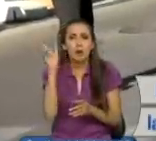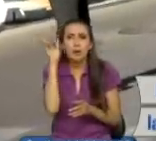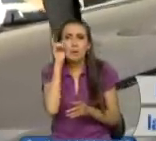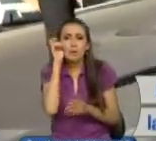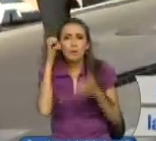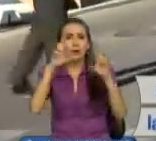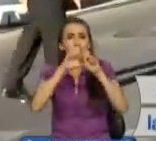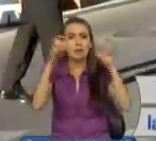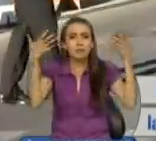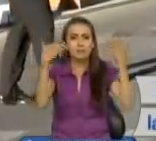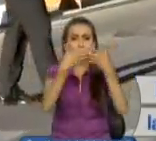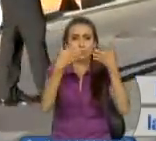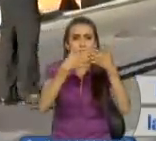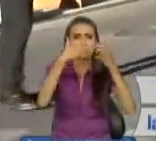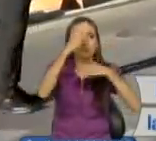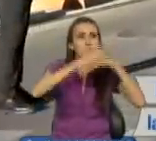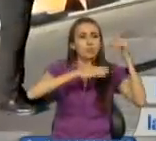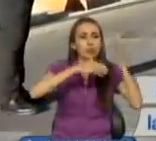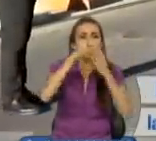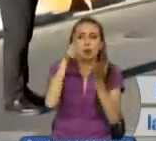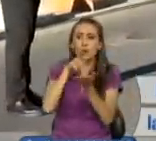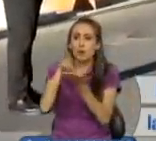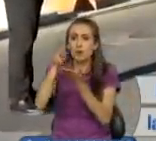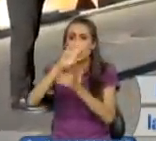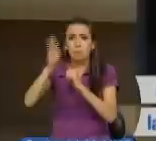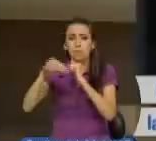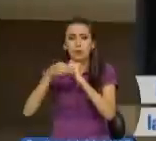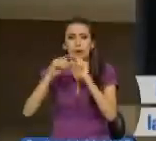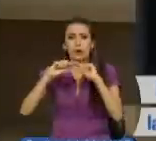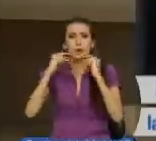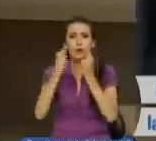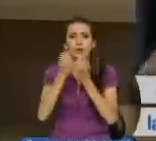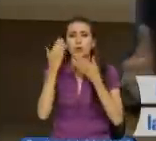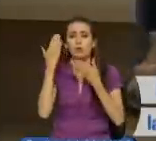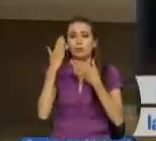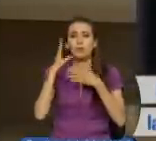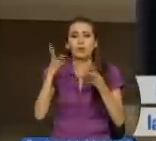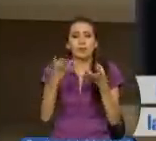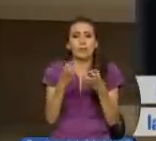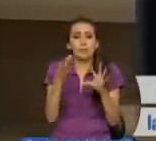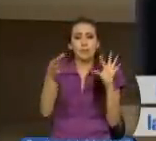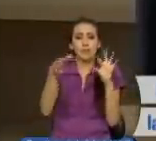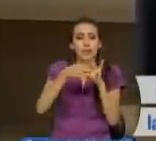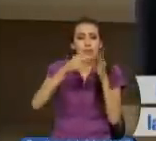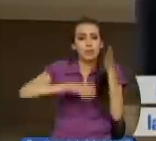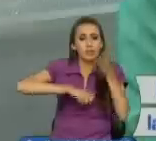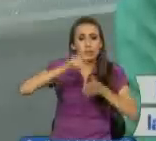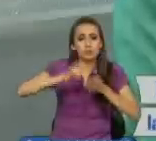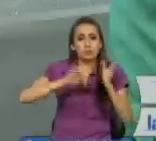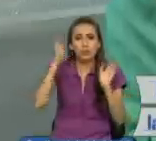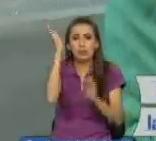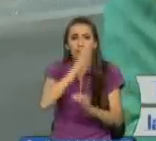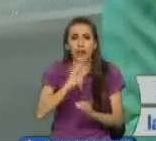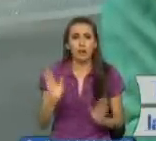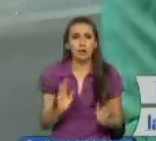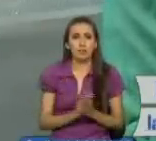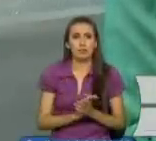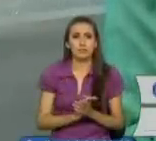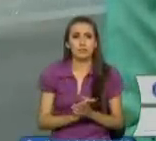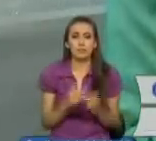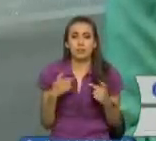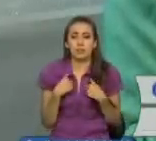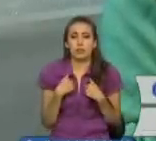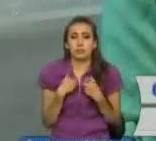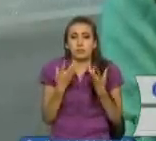empresarios de la construcción pagaran comisiones al partido popular por conseguir contratos de obra pública me quedo con lo menos malo